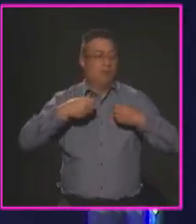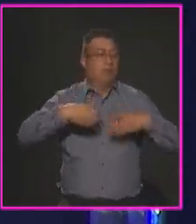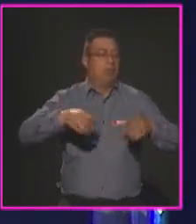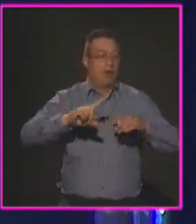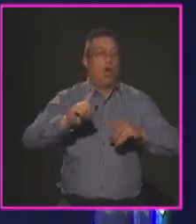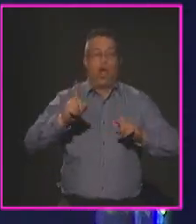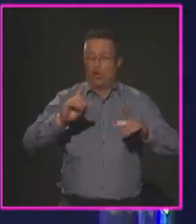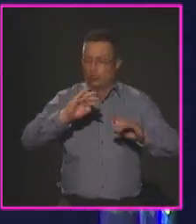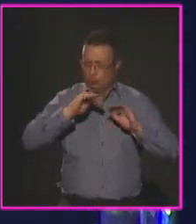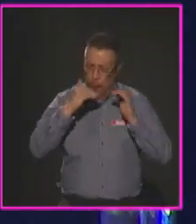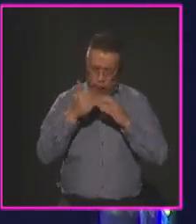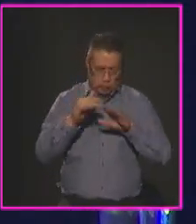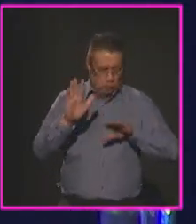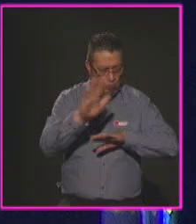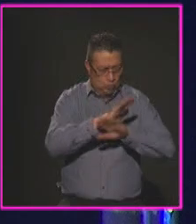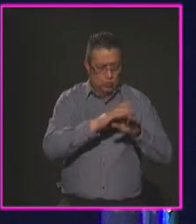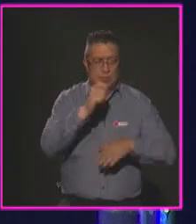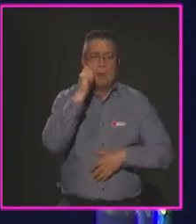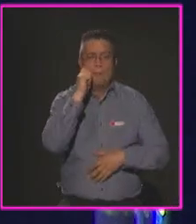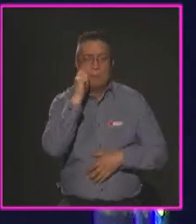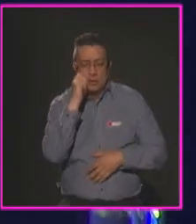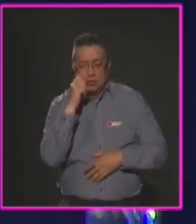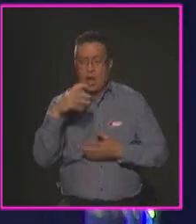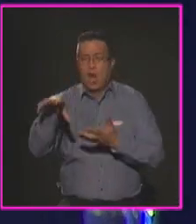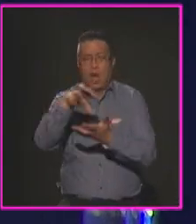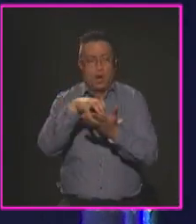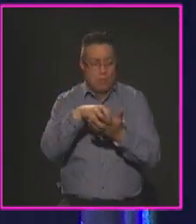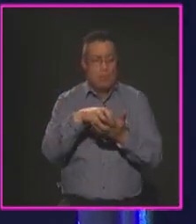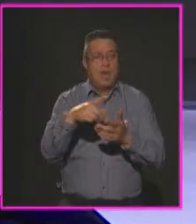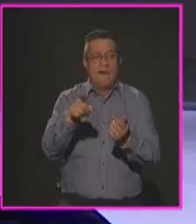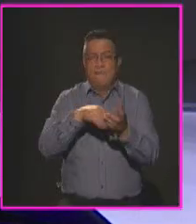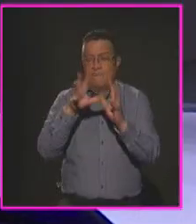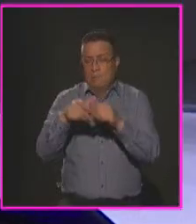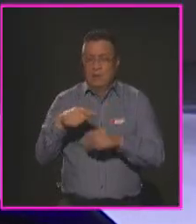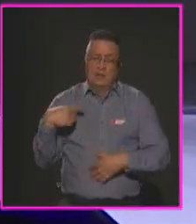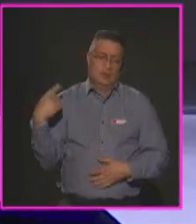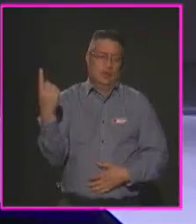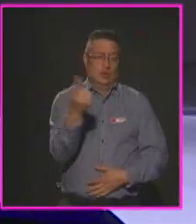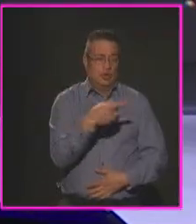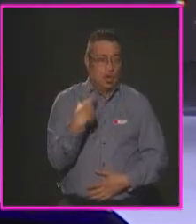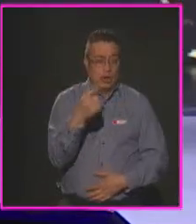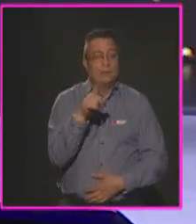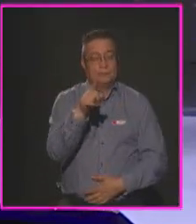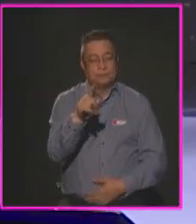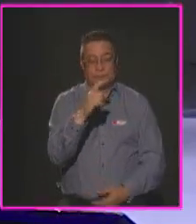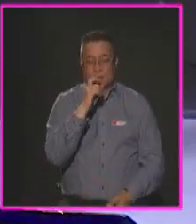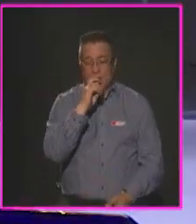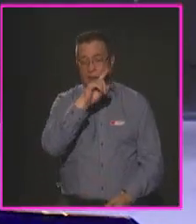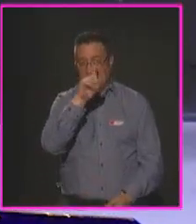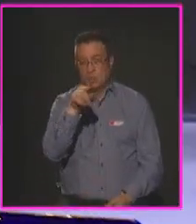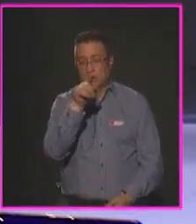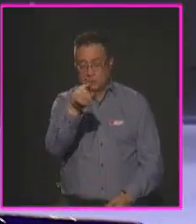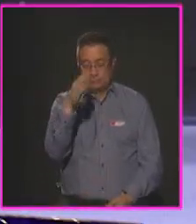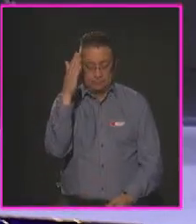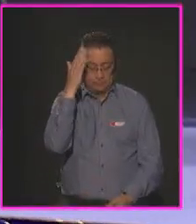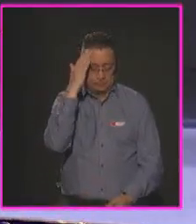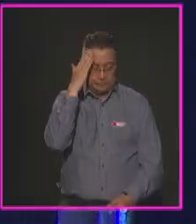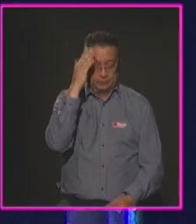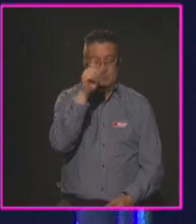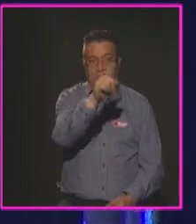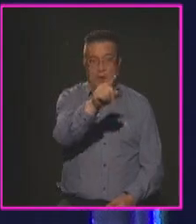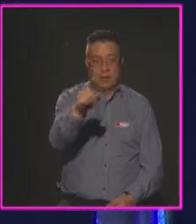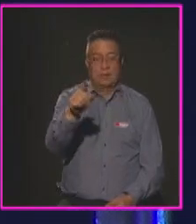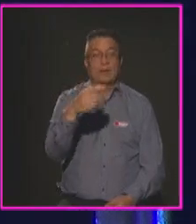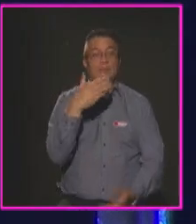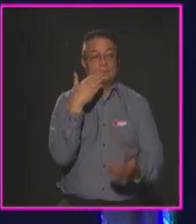la cuida en todo sentido, a nivel personal, a nivel comunal, familiar. Entonces, les dejo esa pregunta de tarea para la casa, que